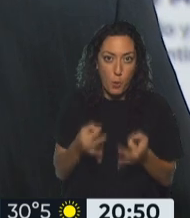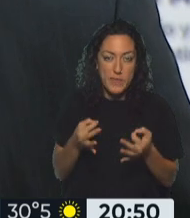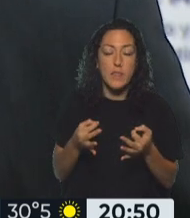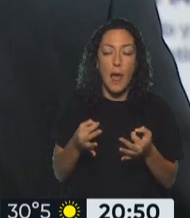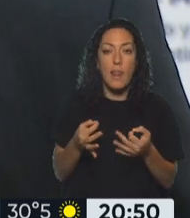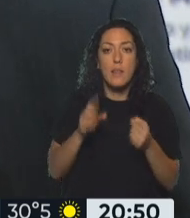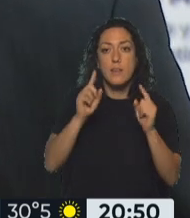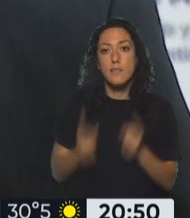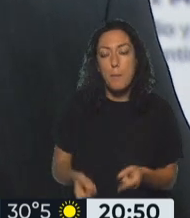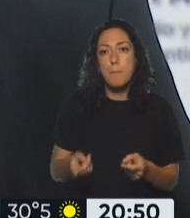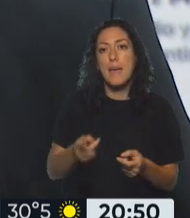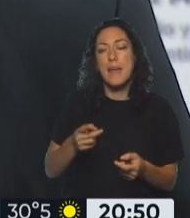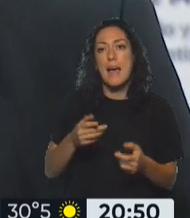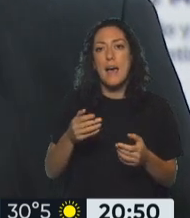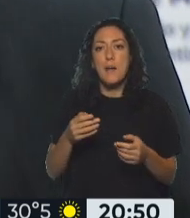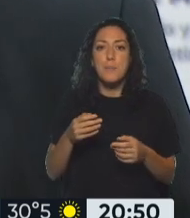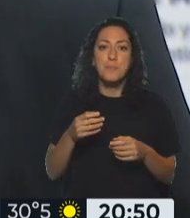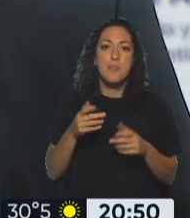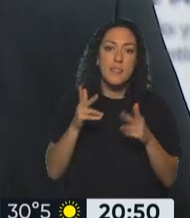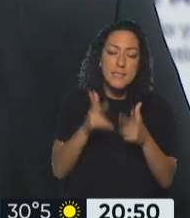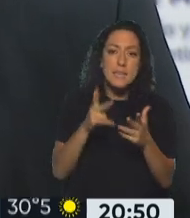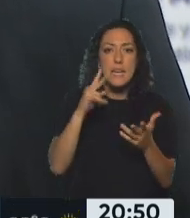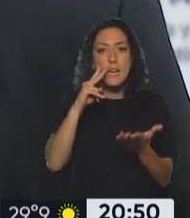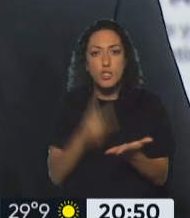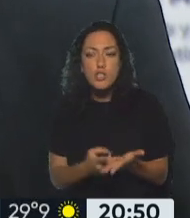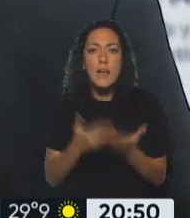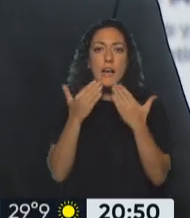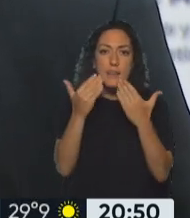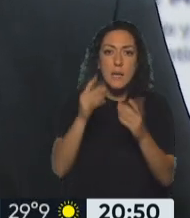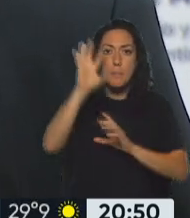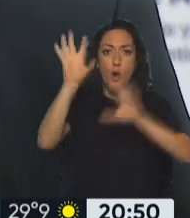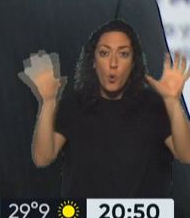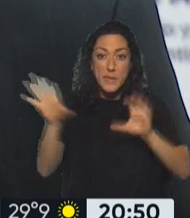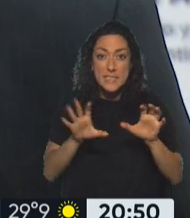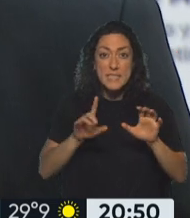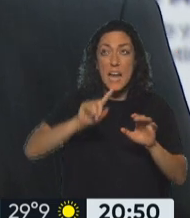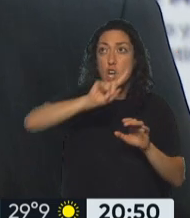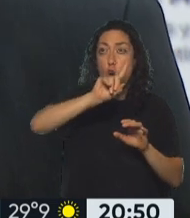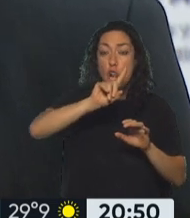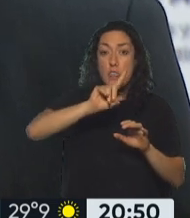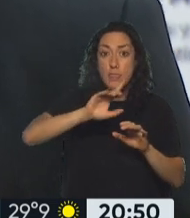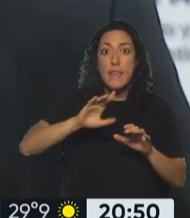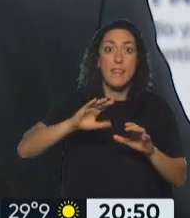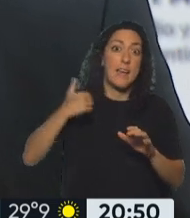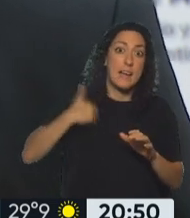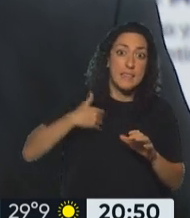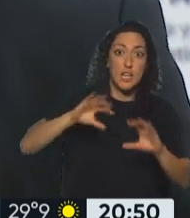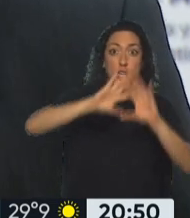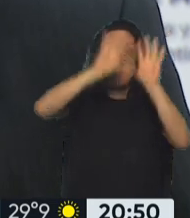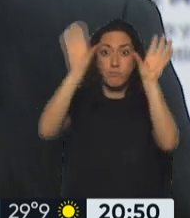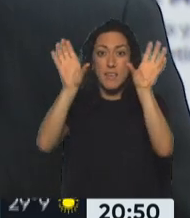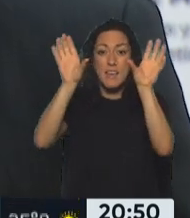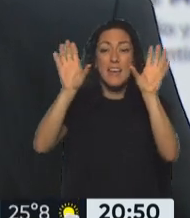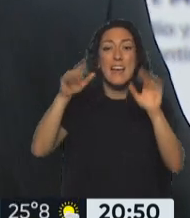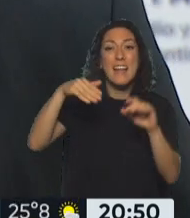reconocer agradecer y mencionar que para nosotros las provincias que conformamos el norte grande argentino que son las diez provincias de